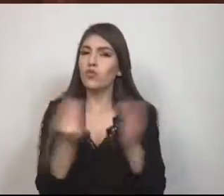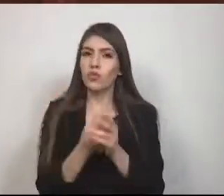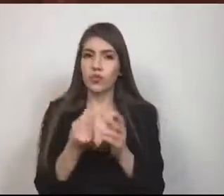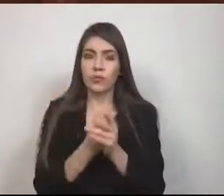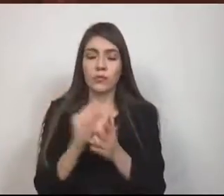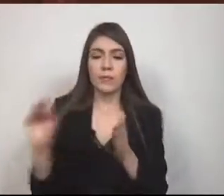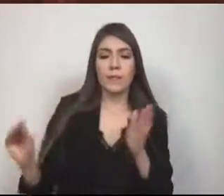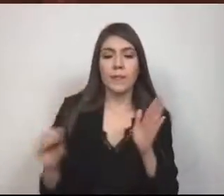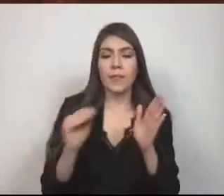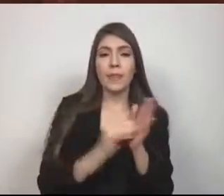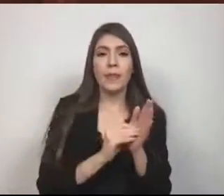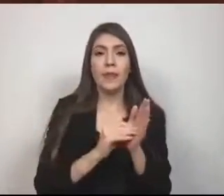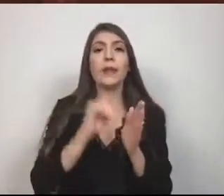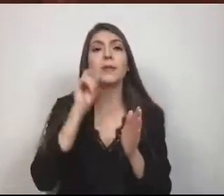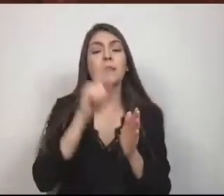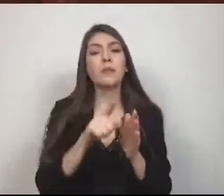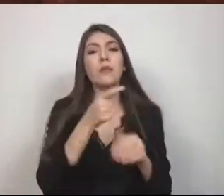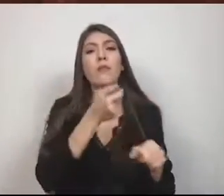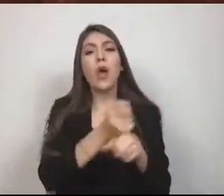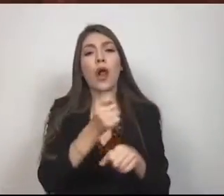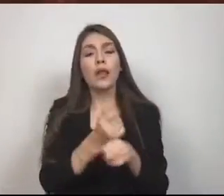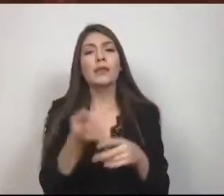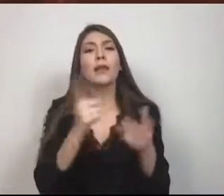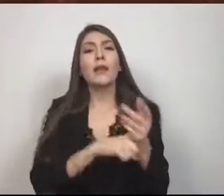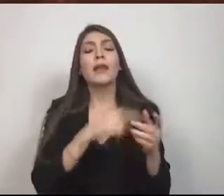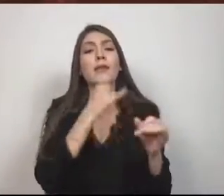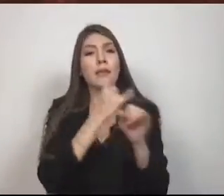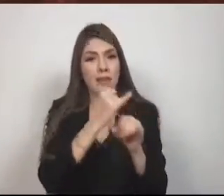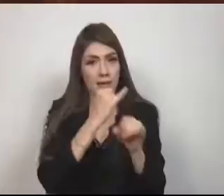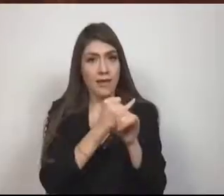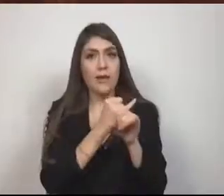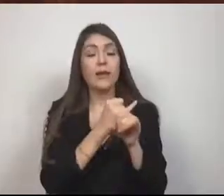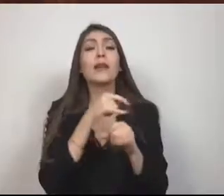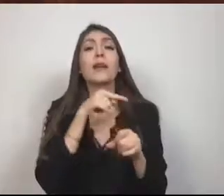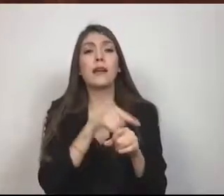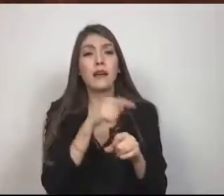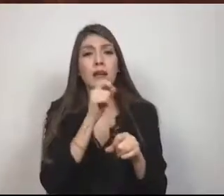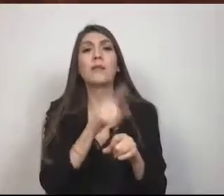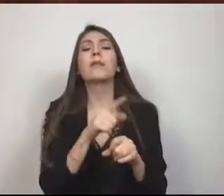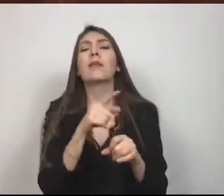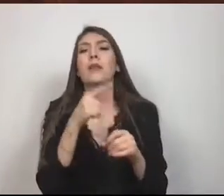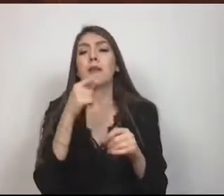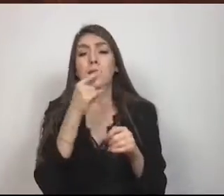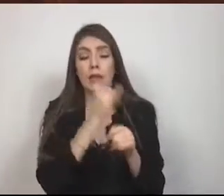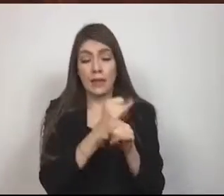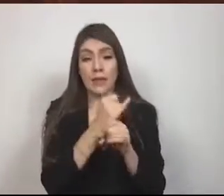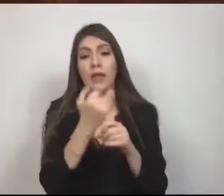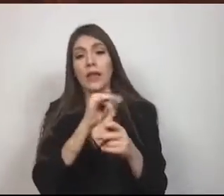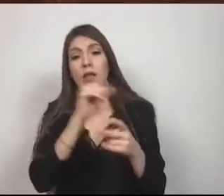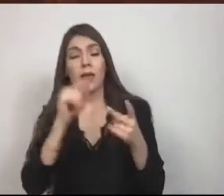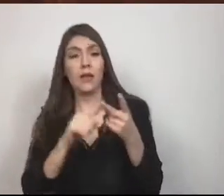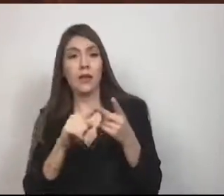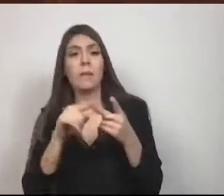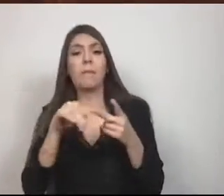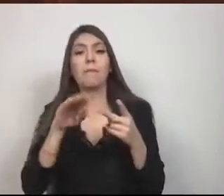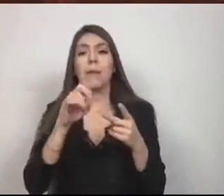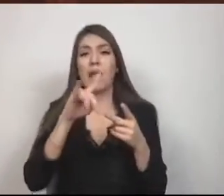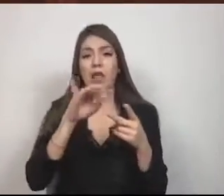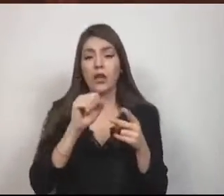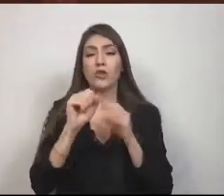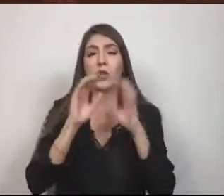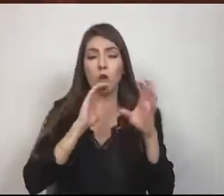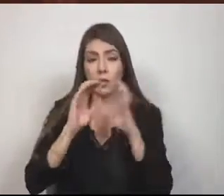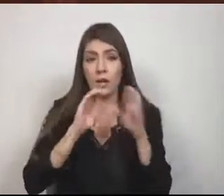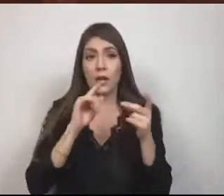mediática. Este establece la violencia digital y la violencia mediática como dos modalidades de violencia contra las